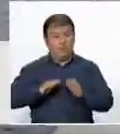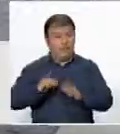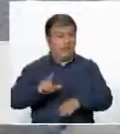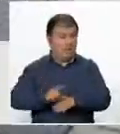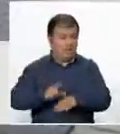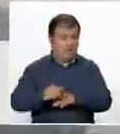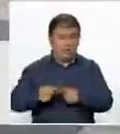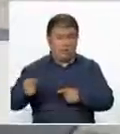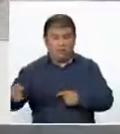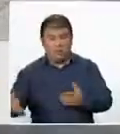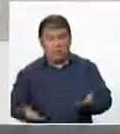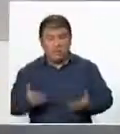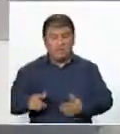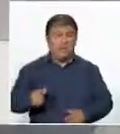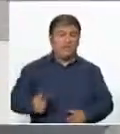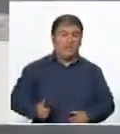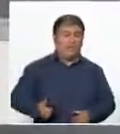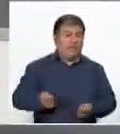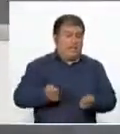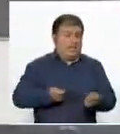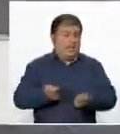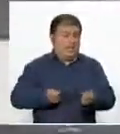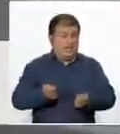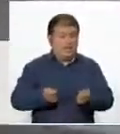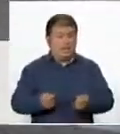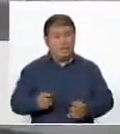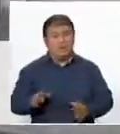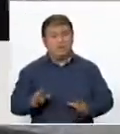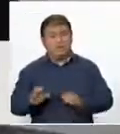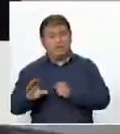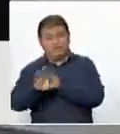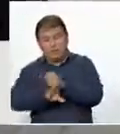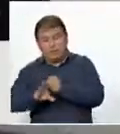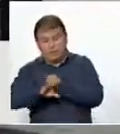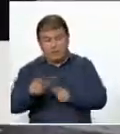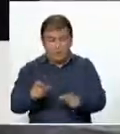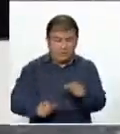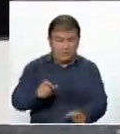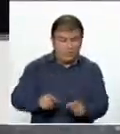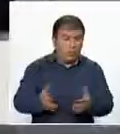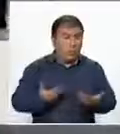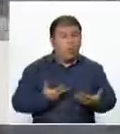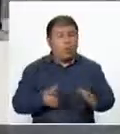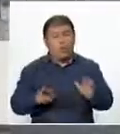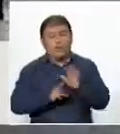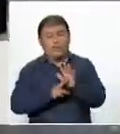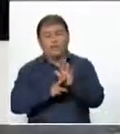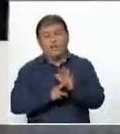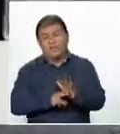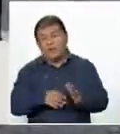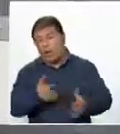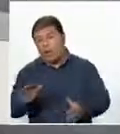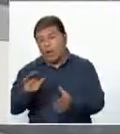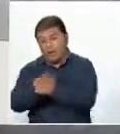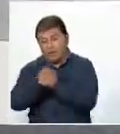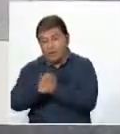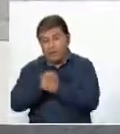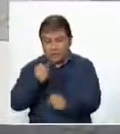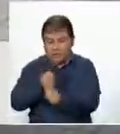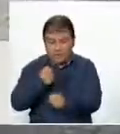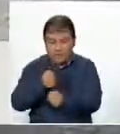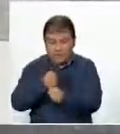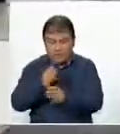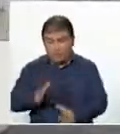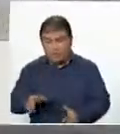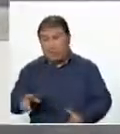cuadras nada más, quizá el gerente de Seguridad Ciudadana, algún representante, no sé. O un trabajador, ¿no?, compañero de trabajo que haya